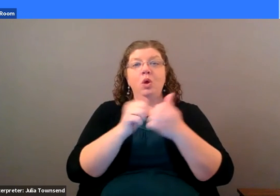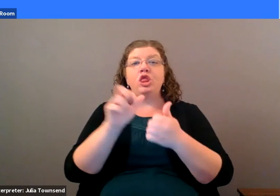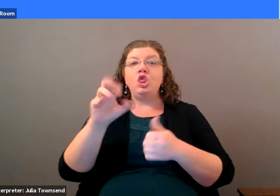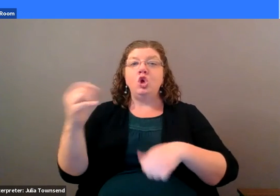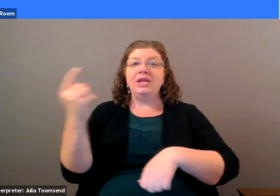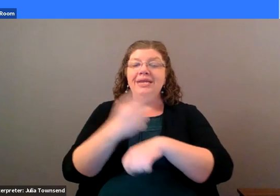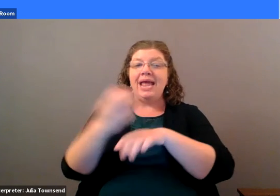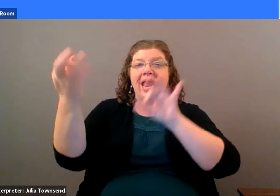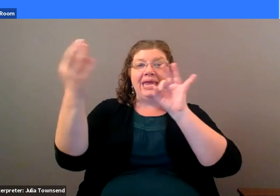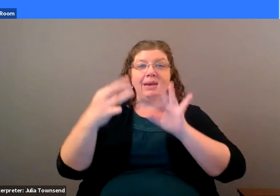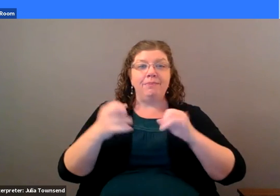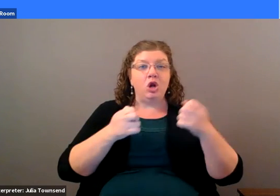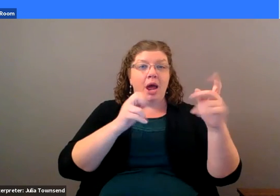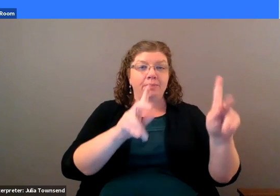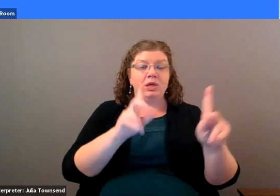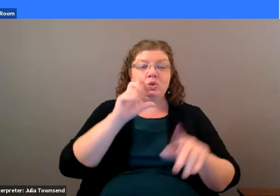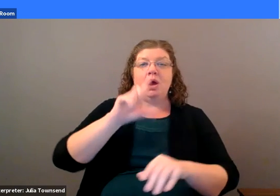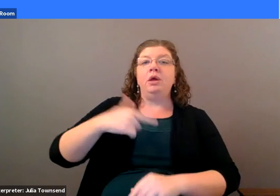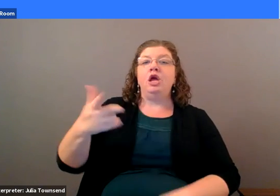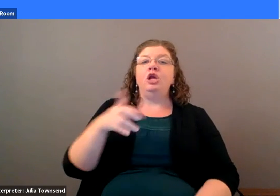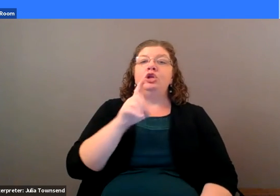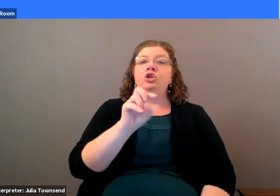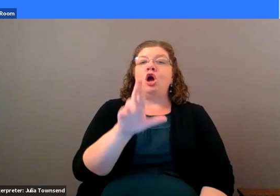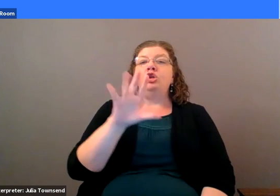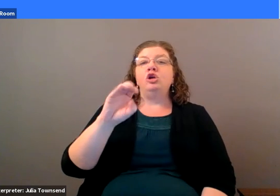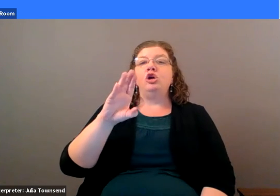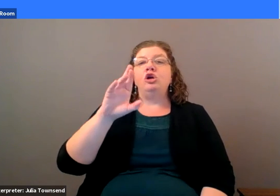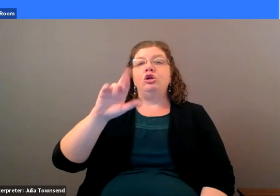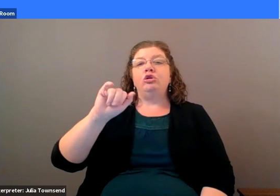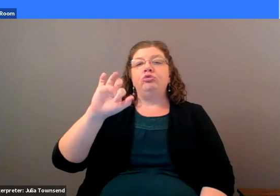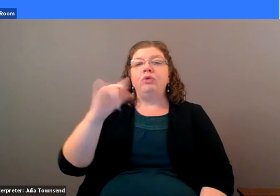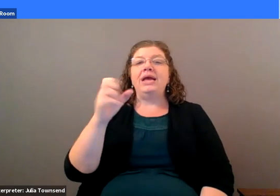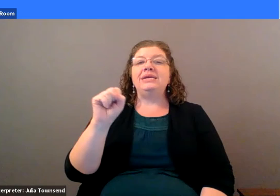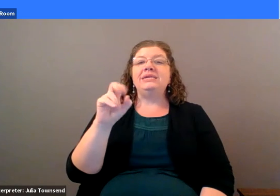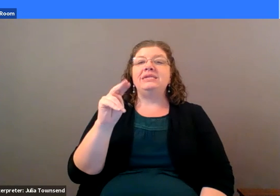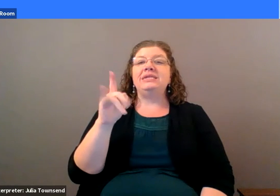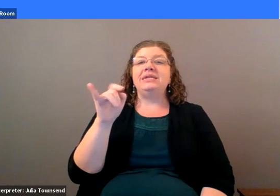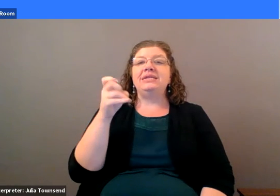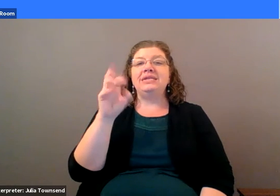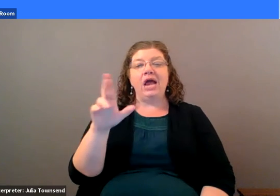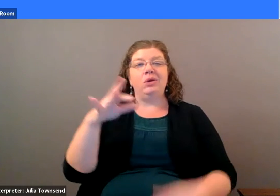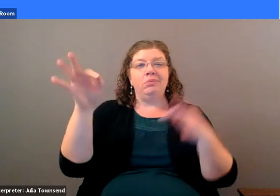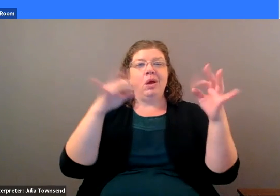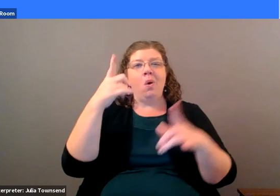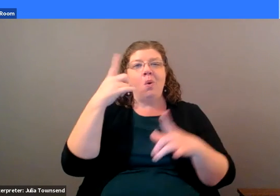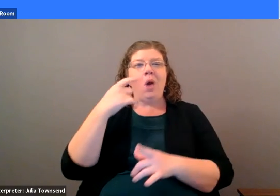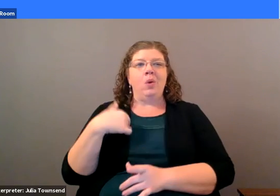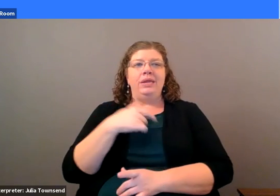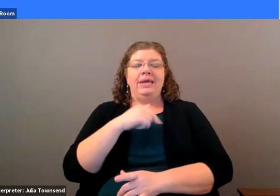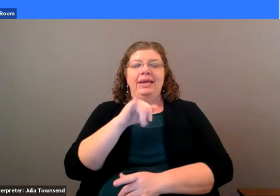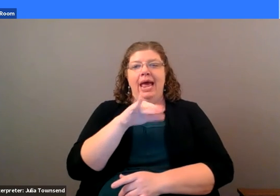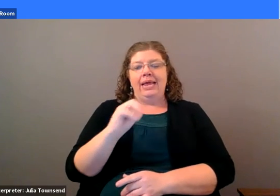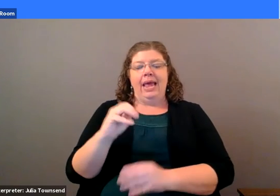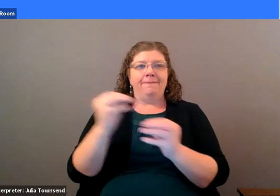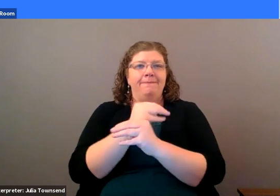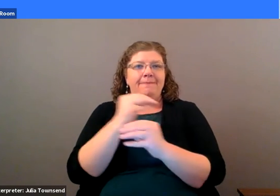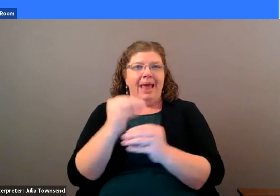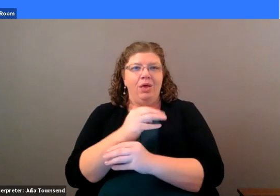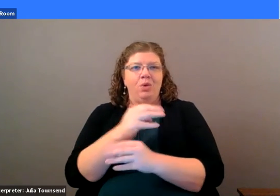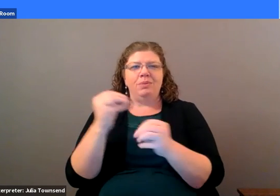también una oportunidad para comentario públicos de 30 días. Entonces, le voy a pasar la palabra al